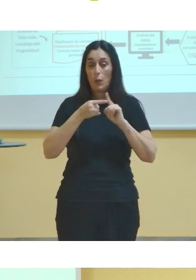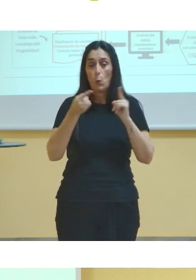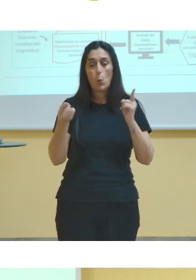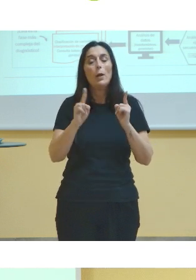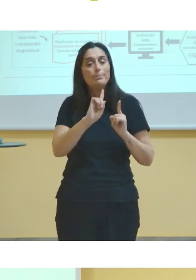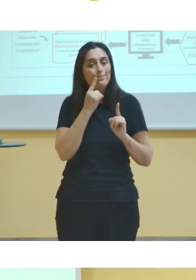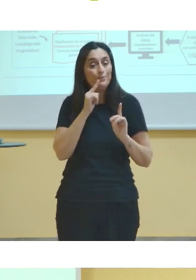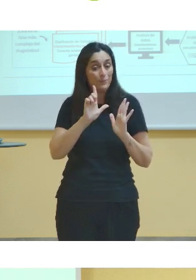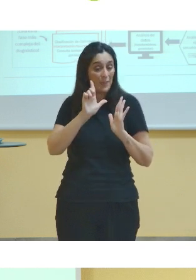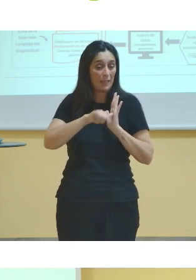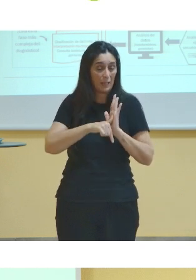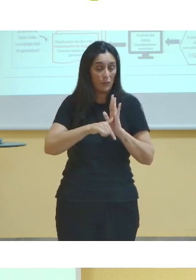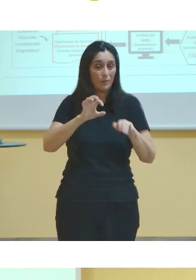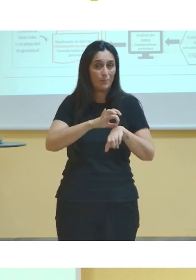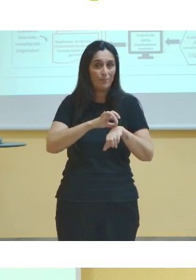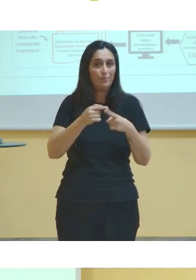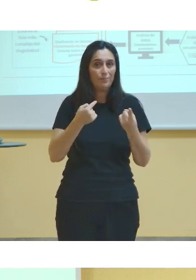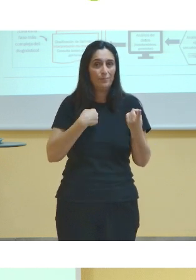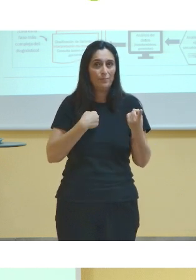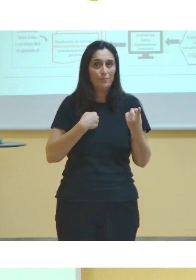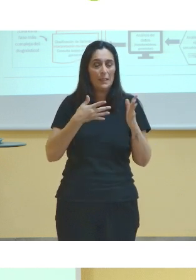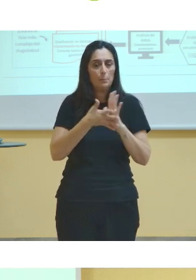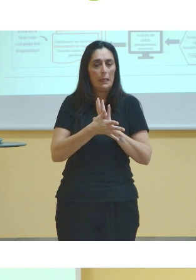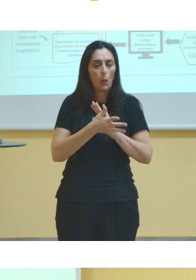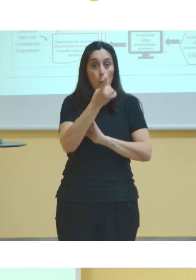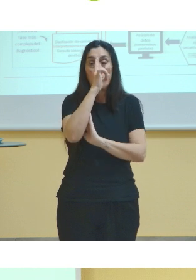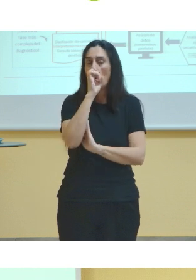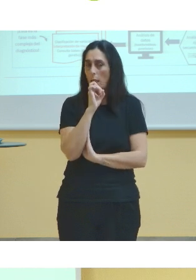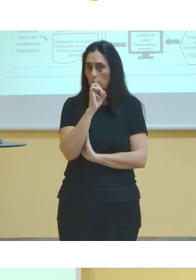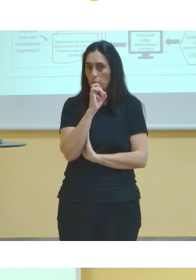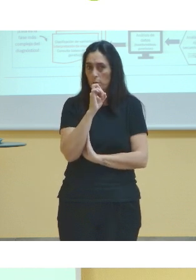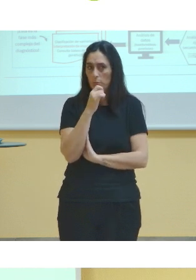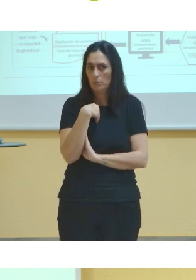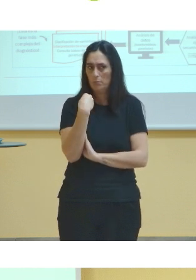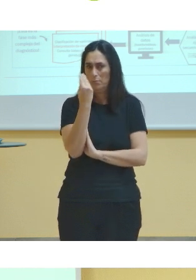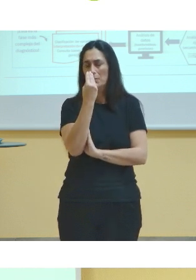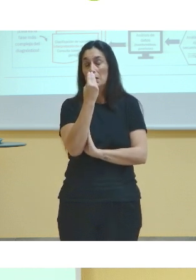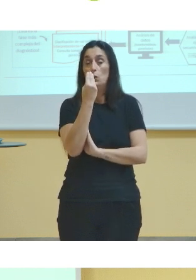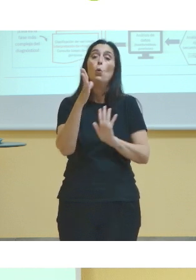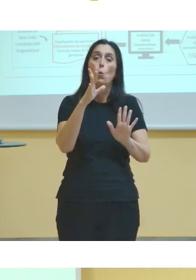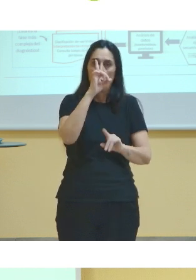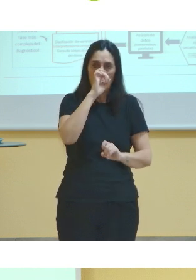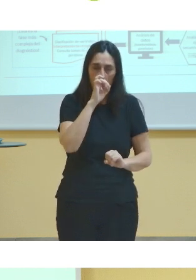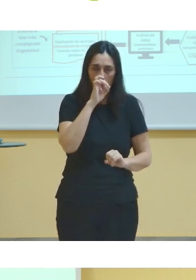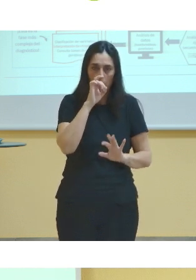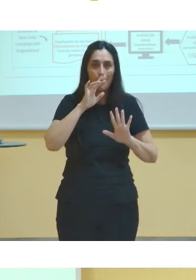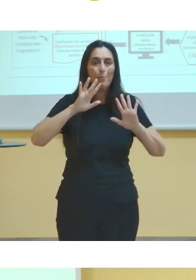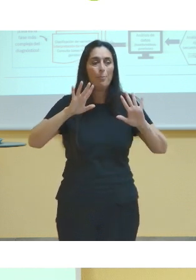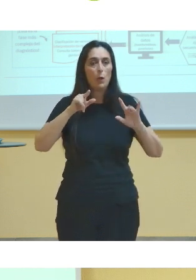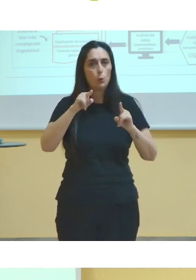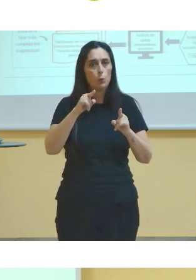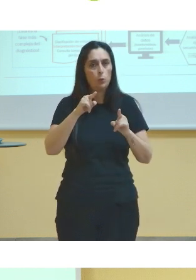Retraso Diagnóstico hablábamos de que el retraso diagnóstico es de 1 año. Considerábamos exactamente 1 año, pero imaginaros lo que es